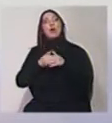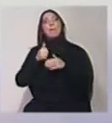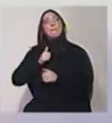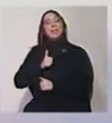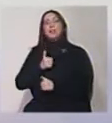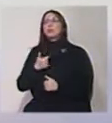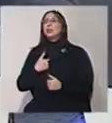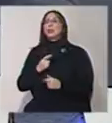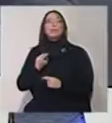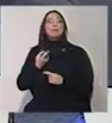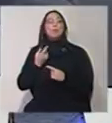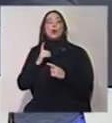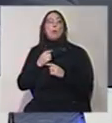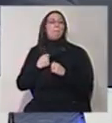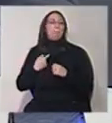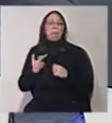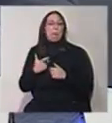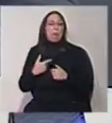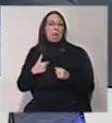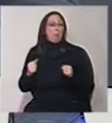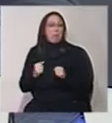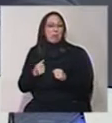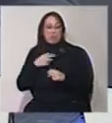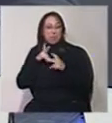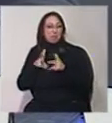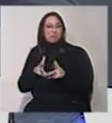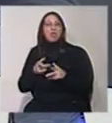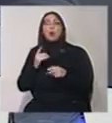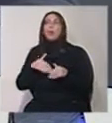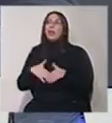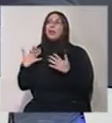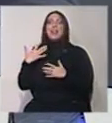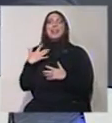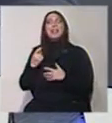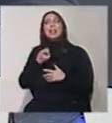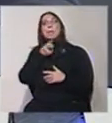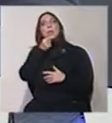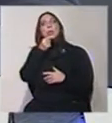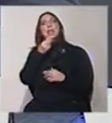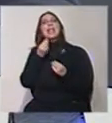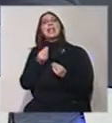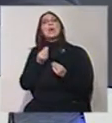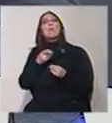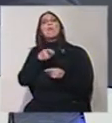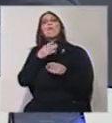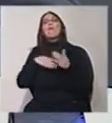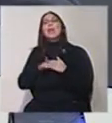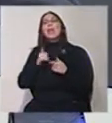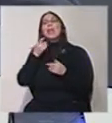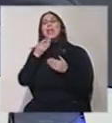ningún empacho en decir que, por favor, le pregunten a cualquier dirigente policial de la época cómo eran tratados por los